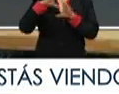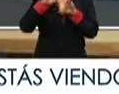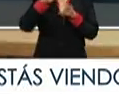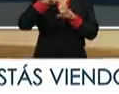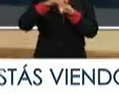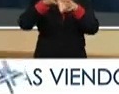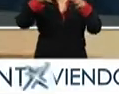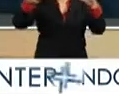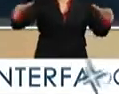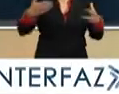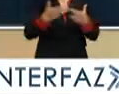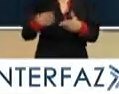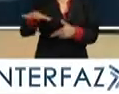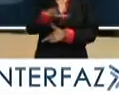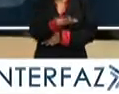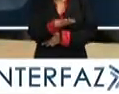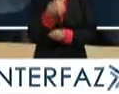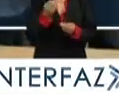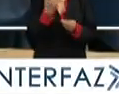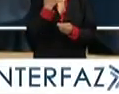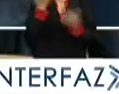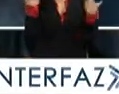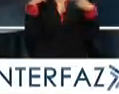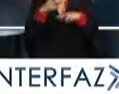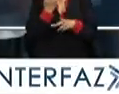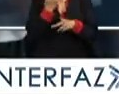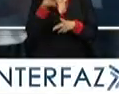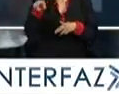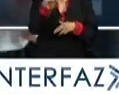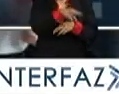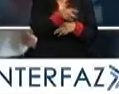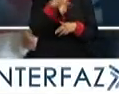grande, con muy buenos maestros,